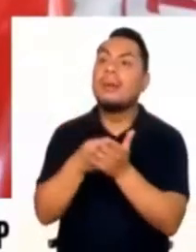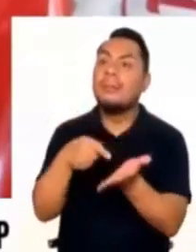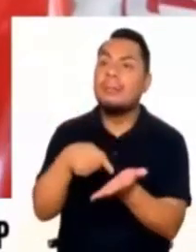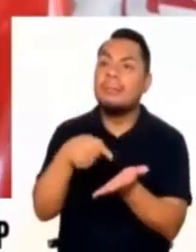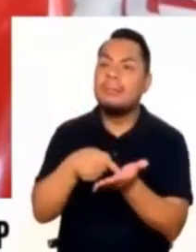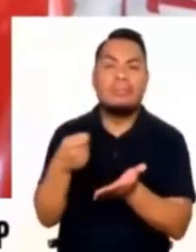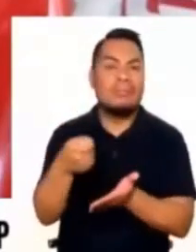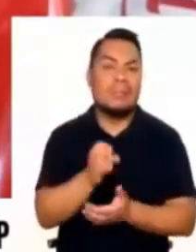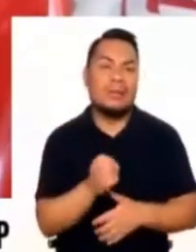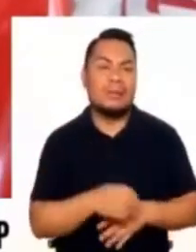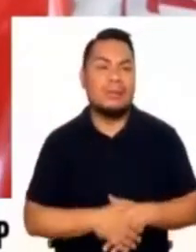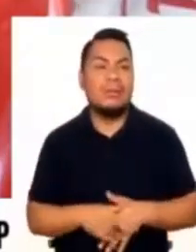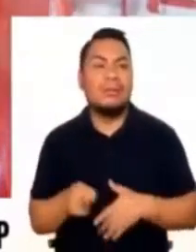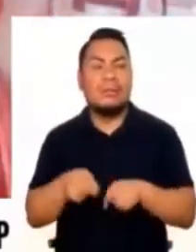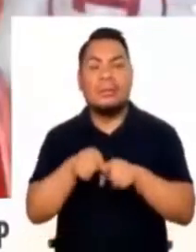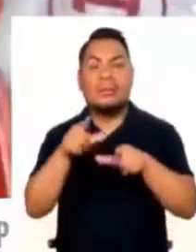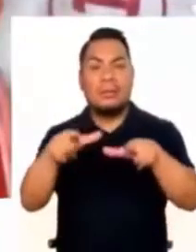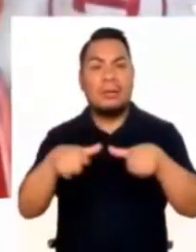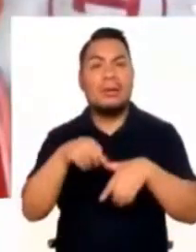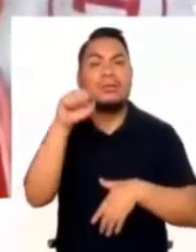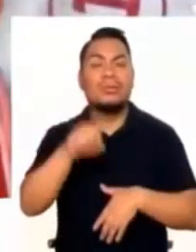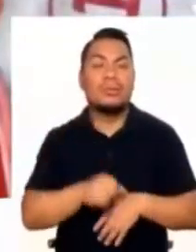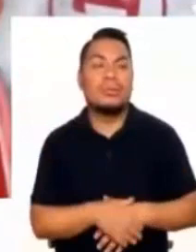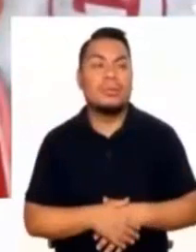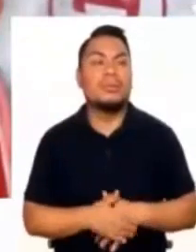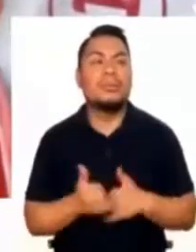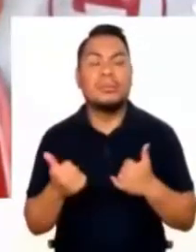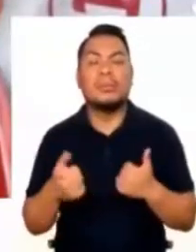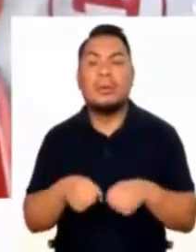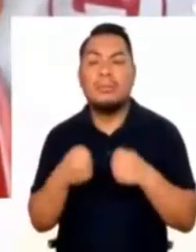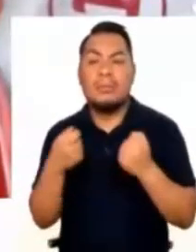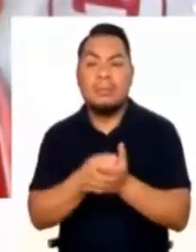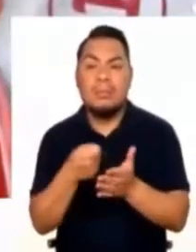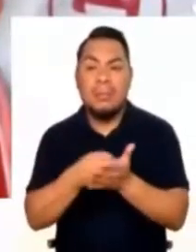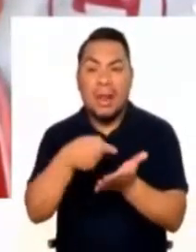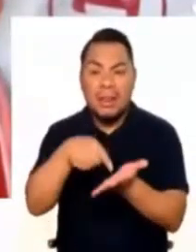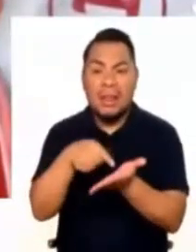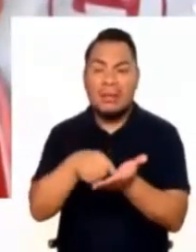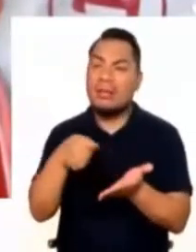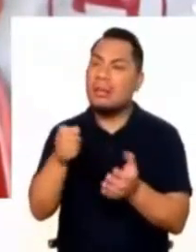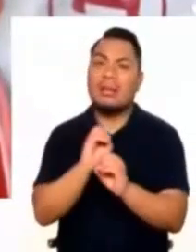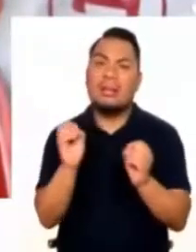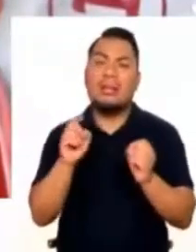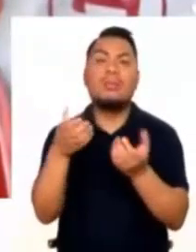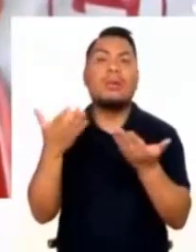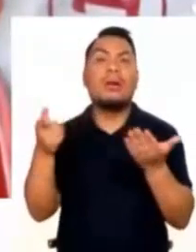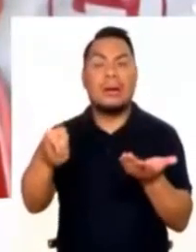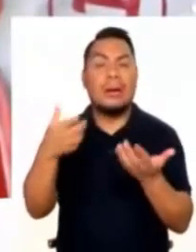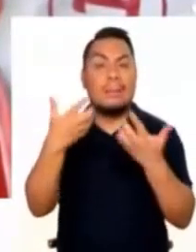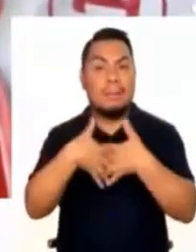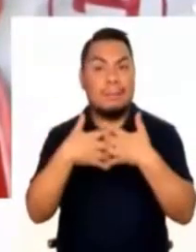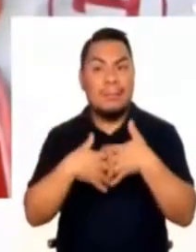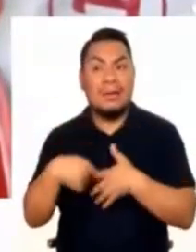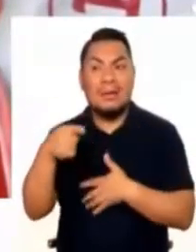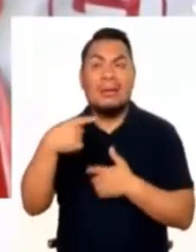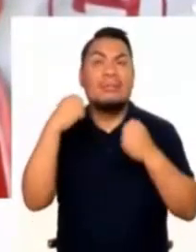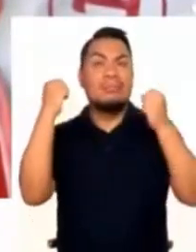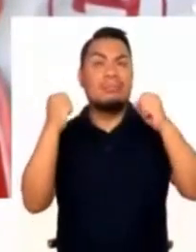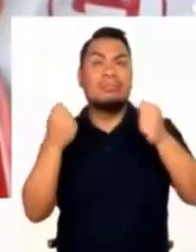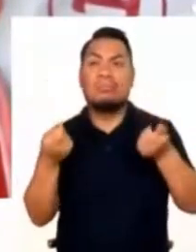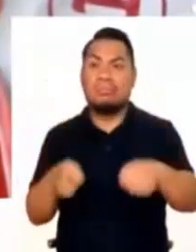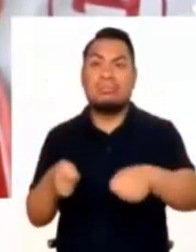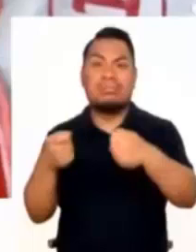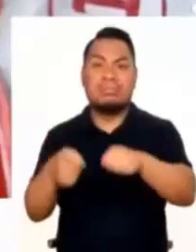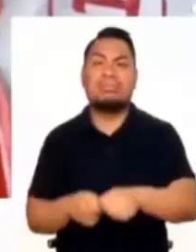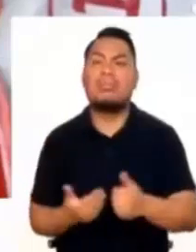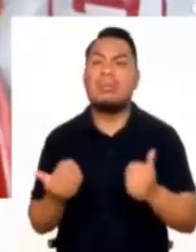siendo pagados, sobre todo en la macroregión sur. Entonces se empieza a romper la cadena de pago porque prácticamente la economía del microempresario, al estar eslabonada,